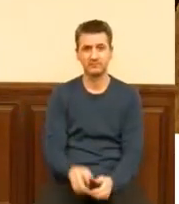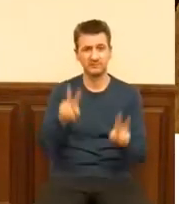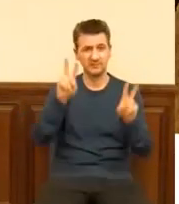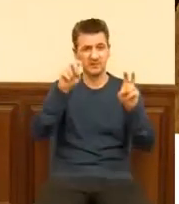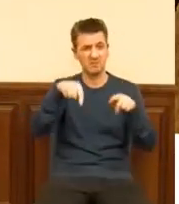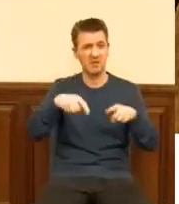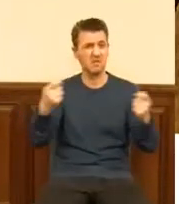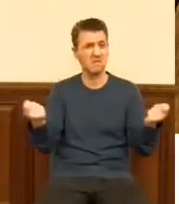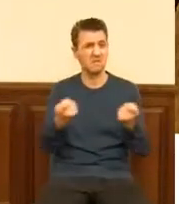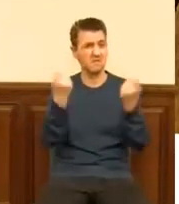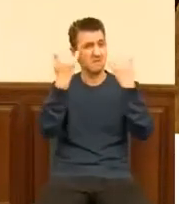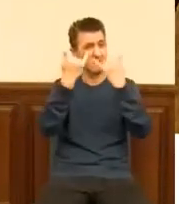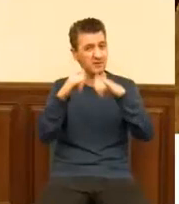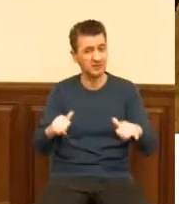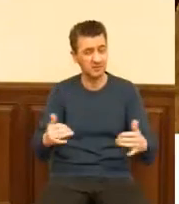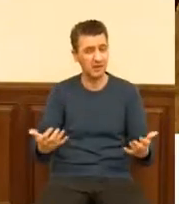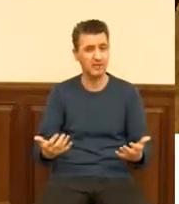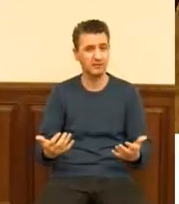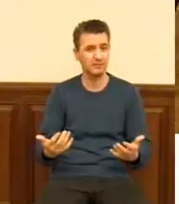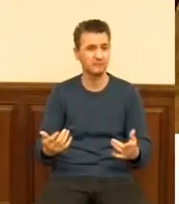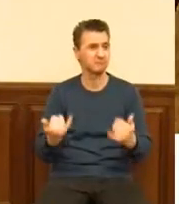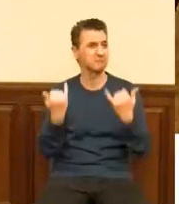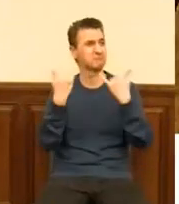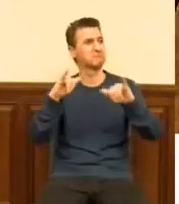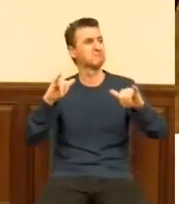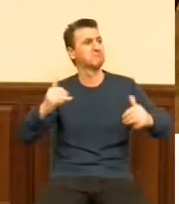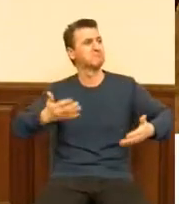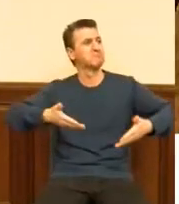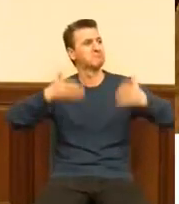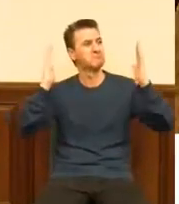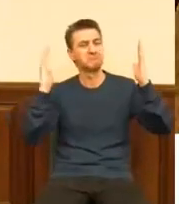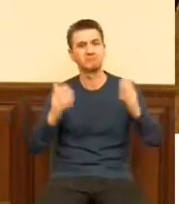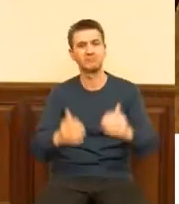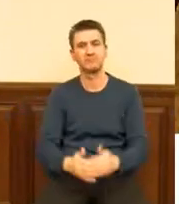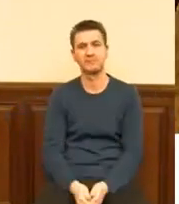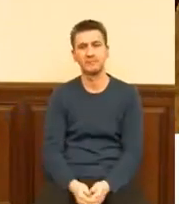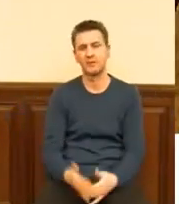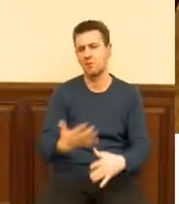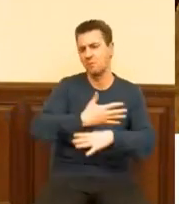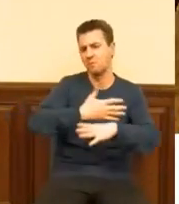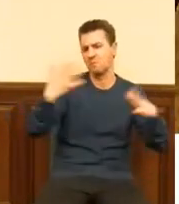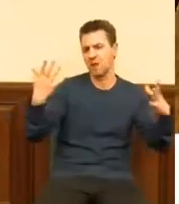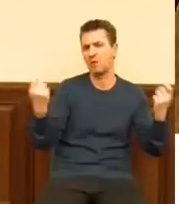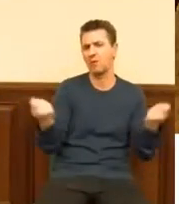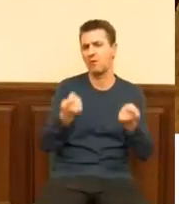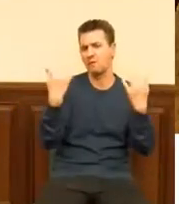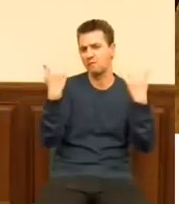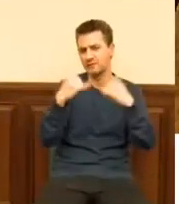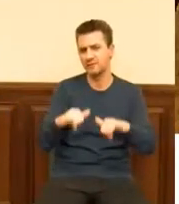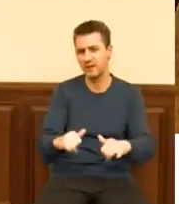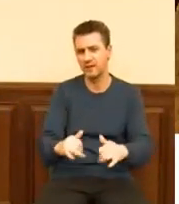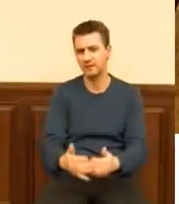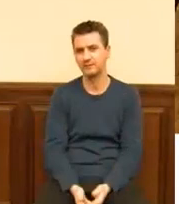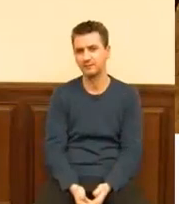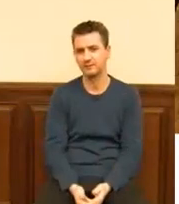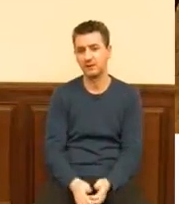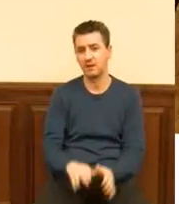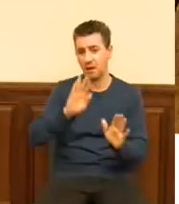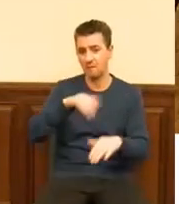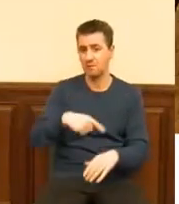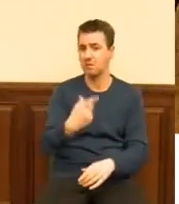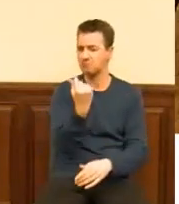pues eso, pues celebrando sus macrofestivales y obteniendo